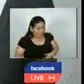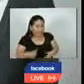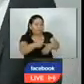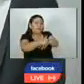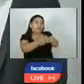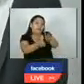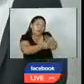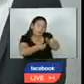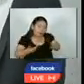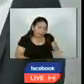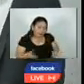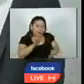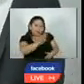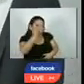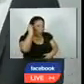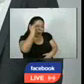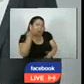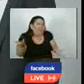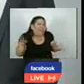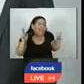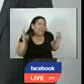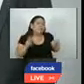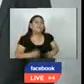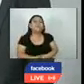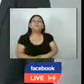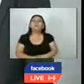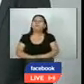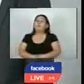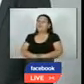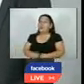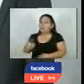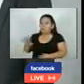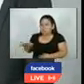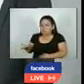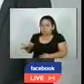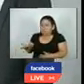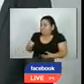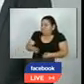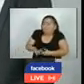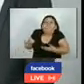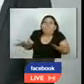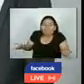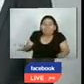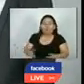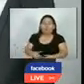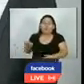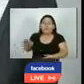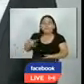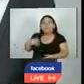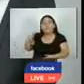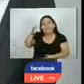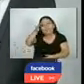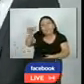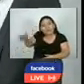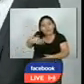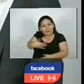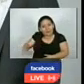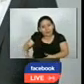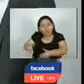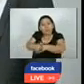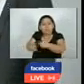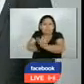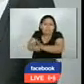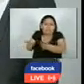Asamblea Legislativa. Su postura sobre lo que dijo precisamente el diputado. Pues yo, ¿qué le puedo decir? Yo creo que el señor presidente de la